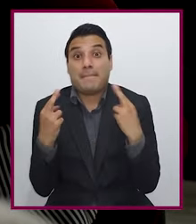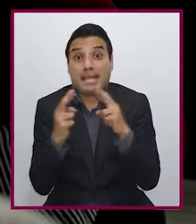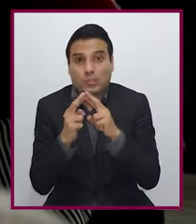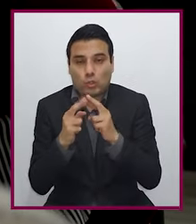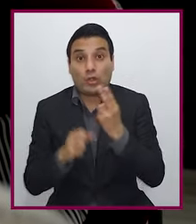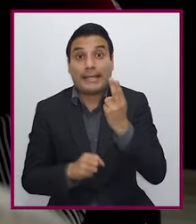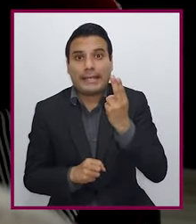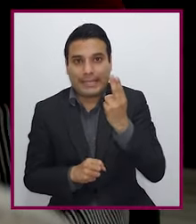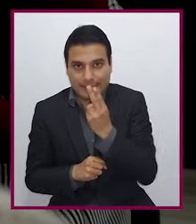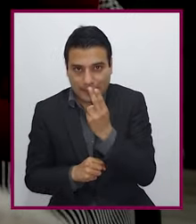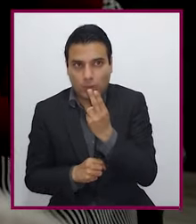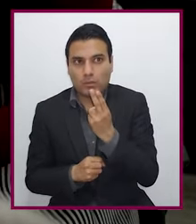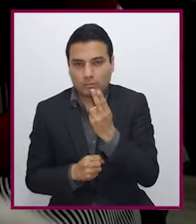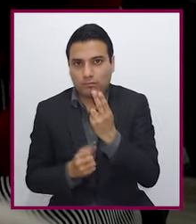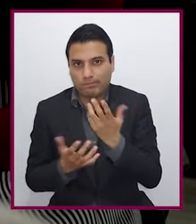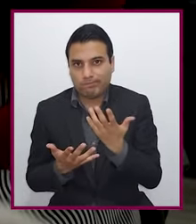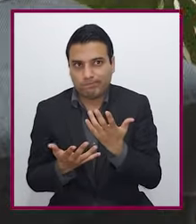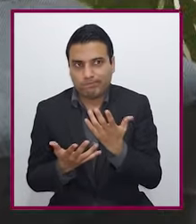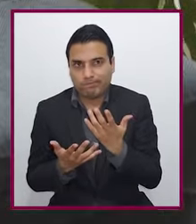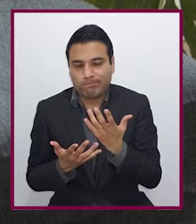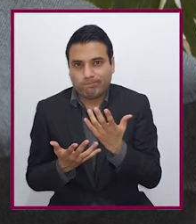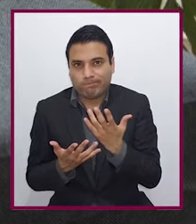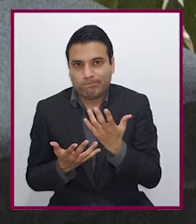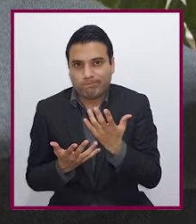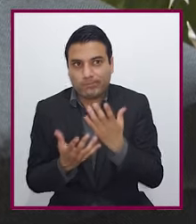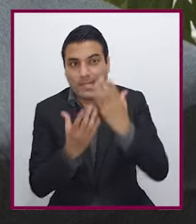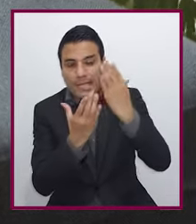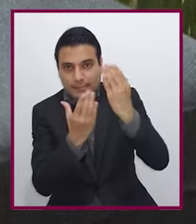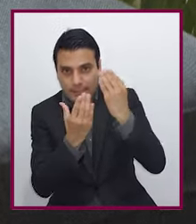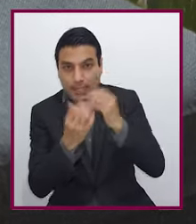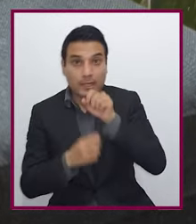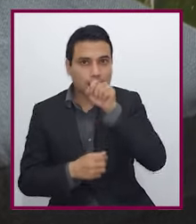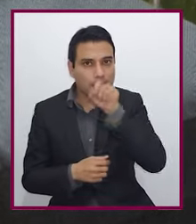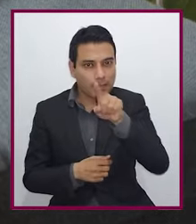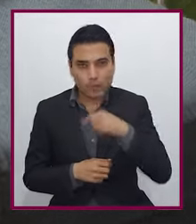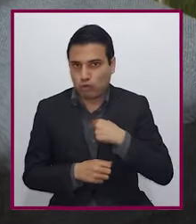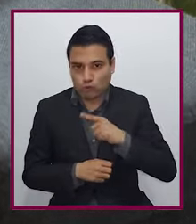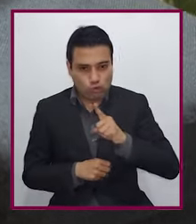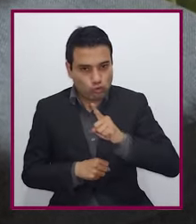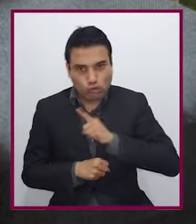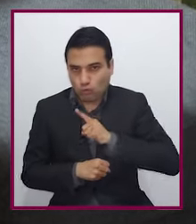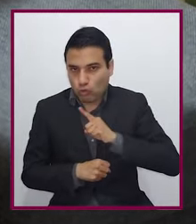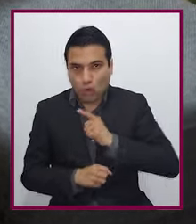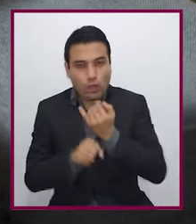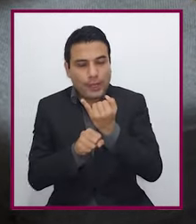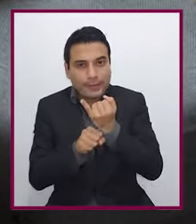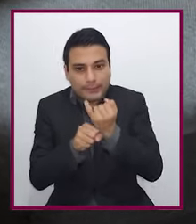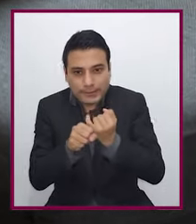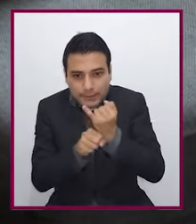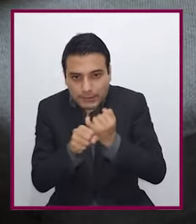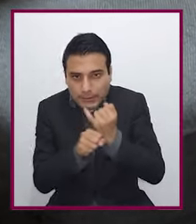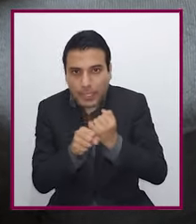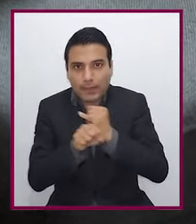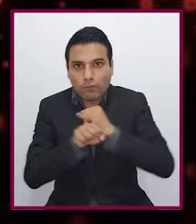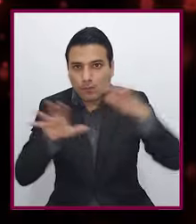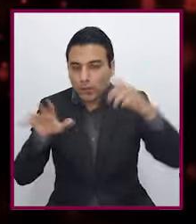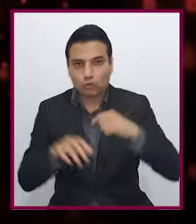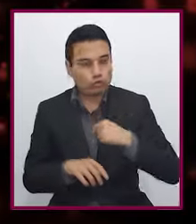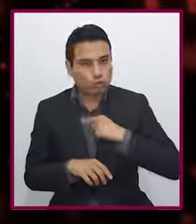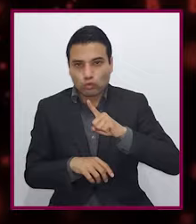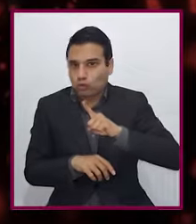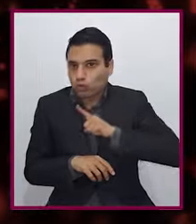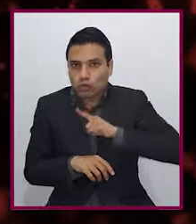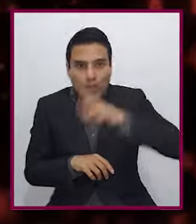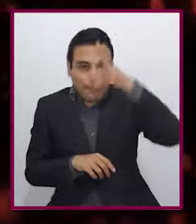no solo de que los maestros nos enseñen, sino para que también nosotros mismos aprendamos que la información está ahí.